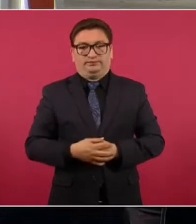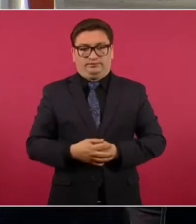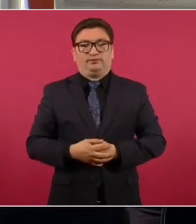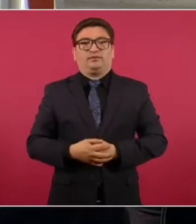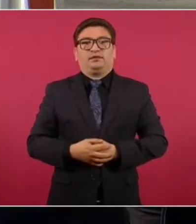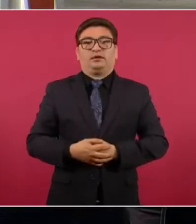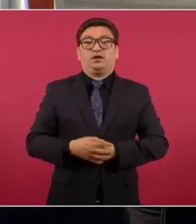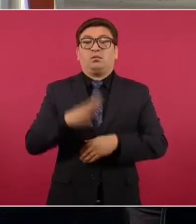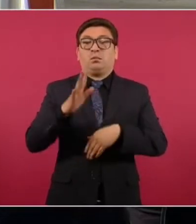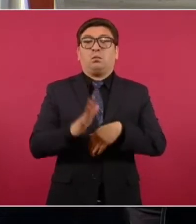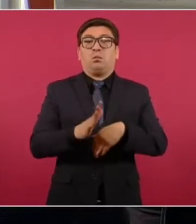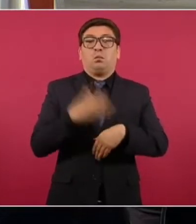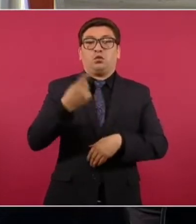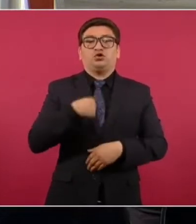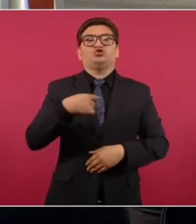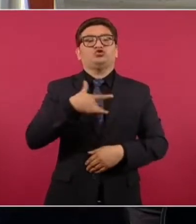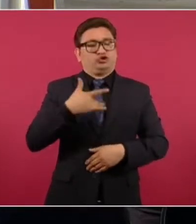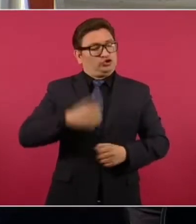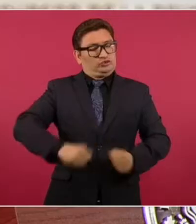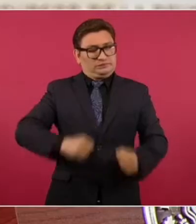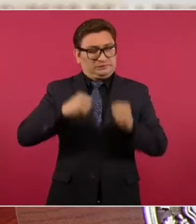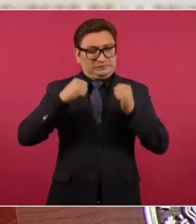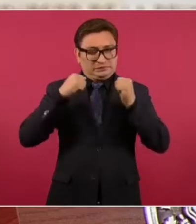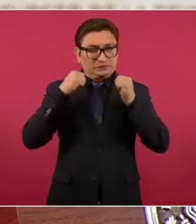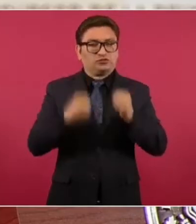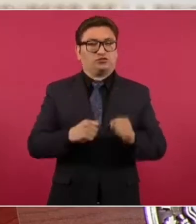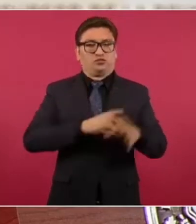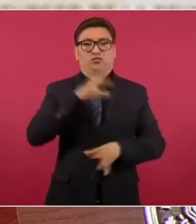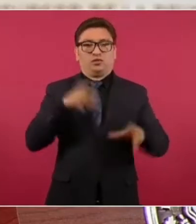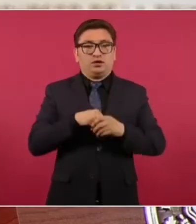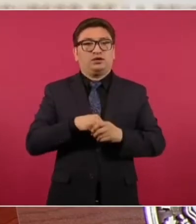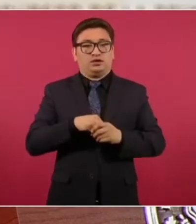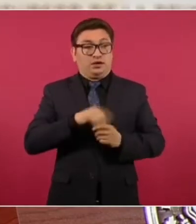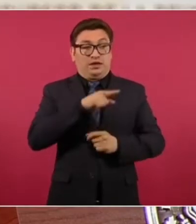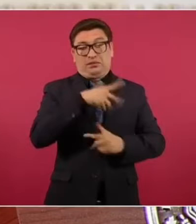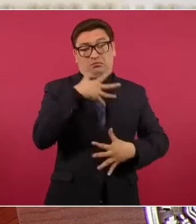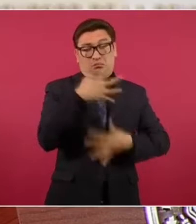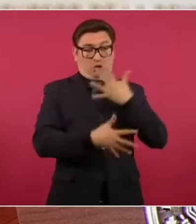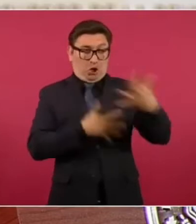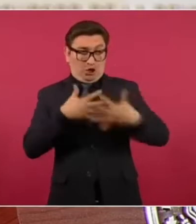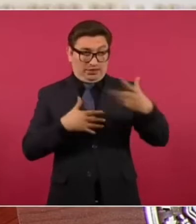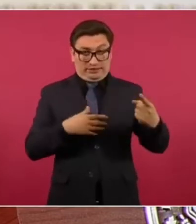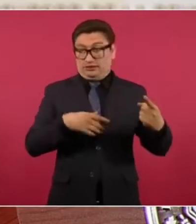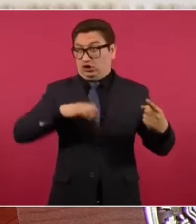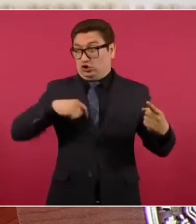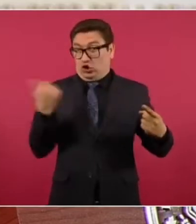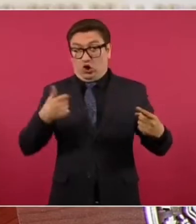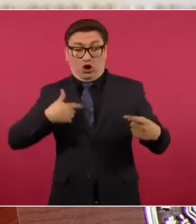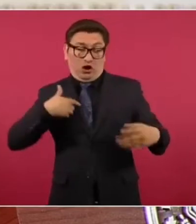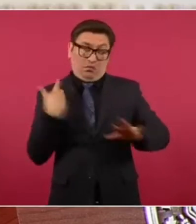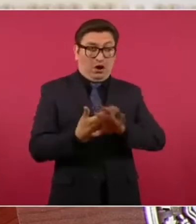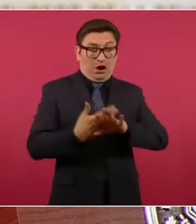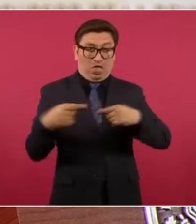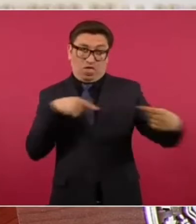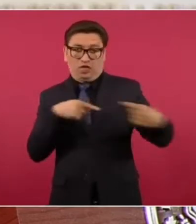porque estoy absolutamente convencido que no se puede enfrentar la violencia con la violencia.